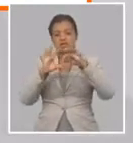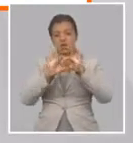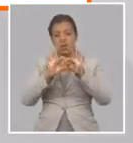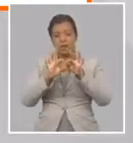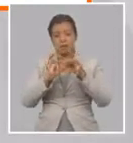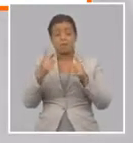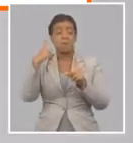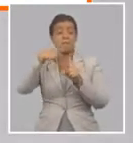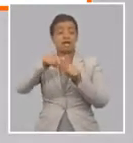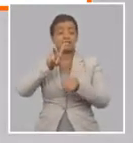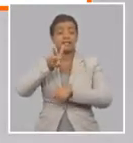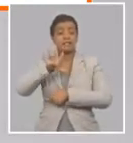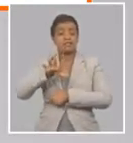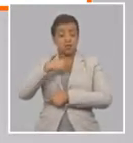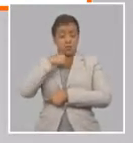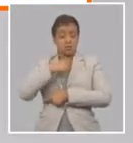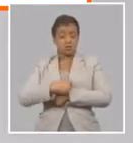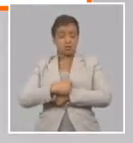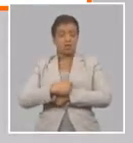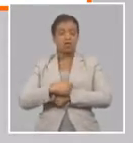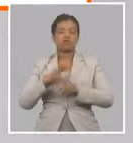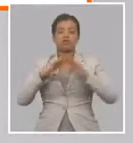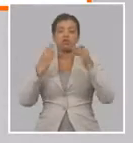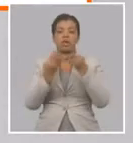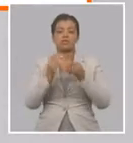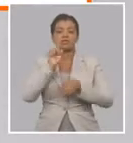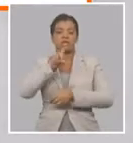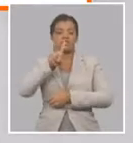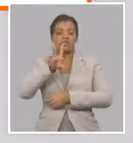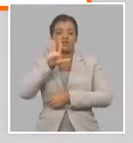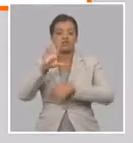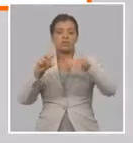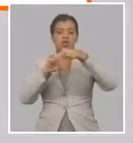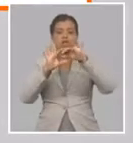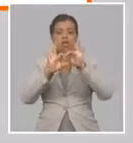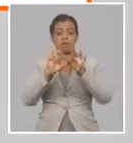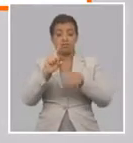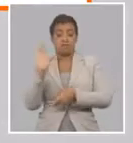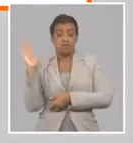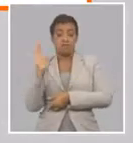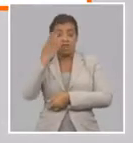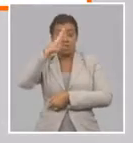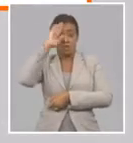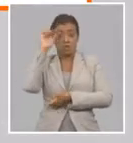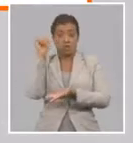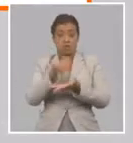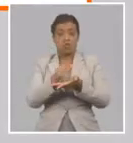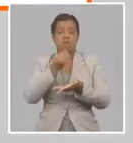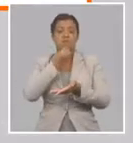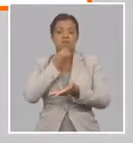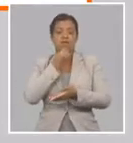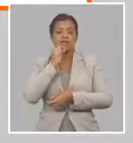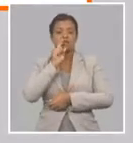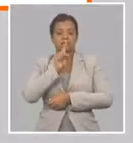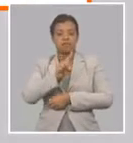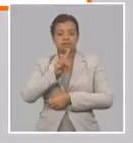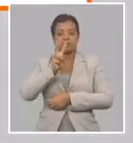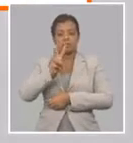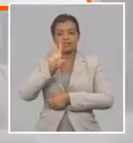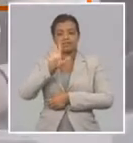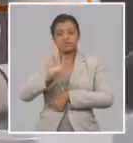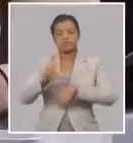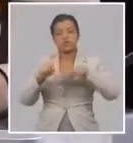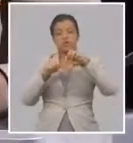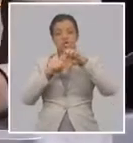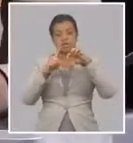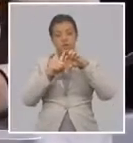125 kilogramos cada vez que usted viaja el país puede importar esa cantidad siempre que se trate de misceláneas porque es